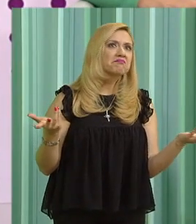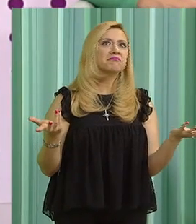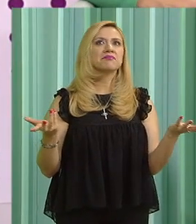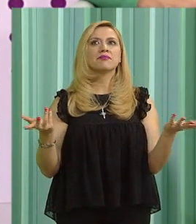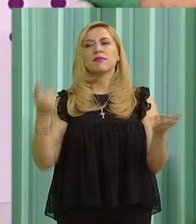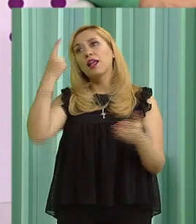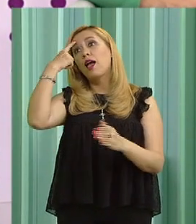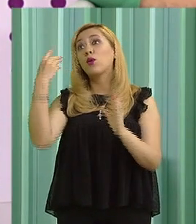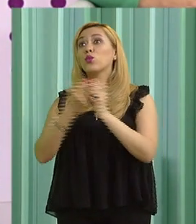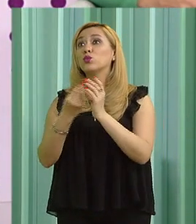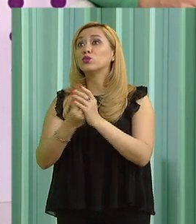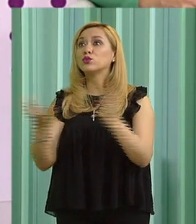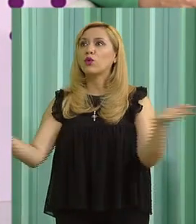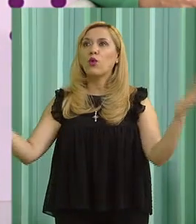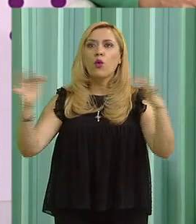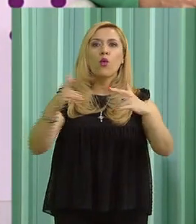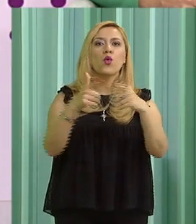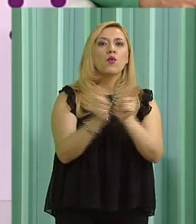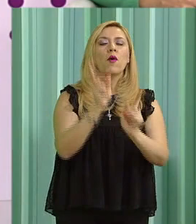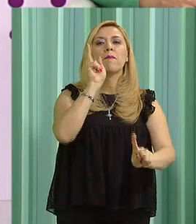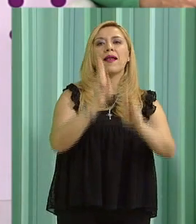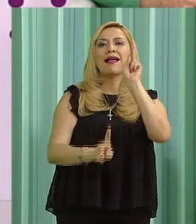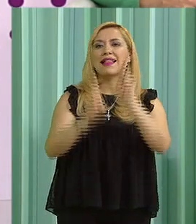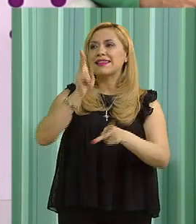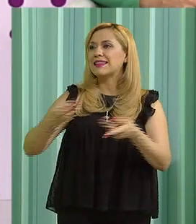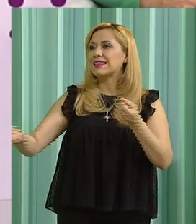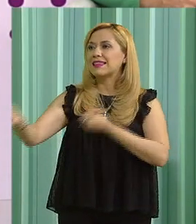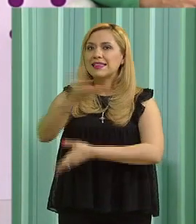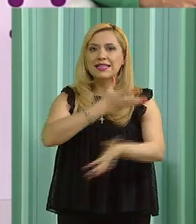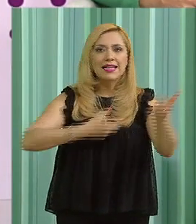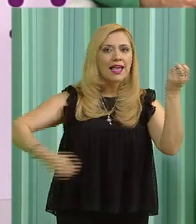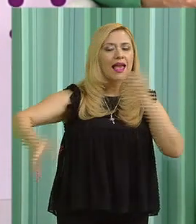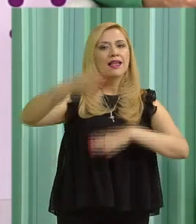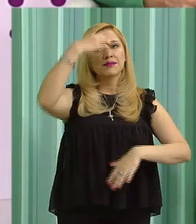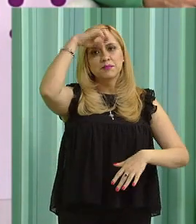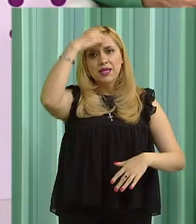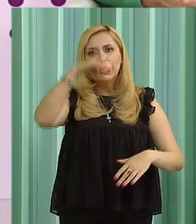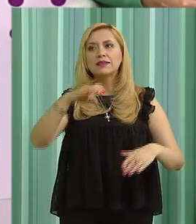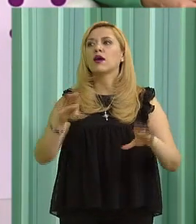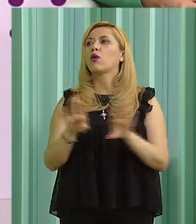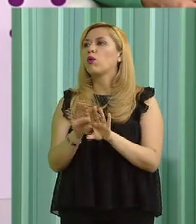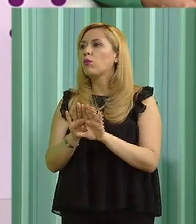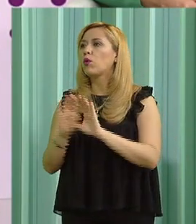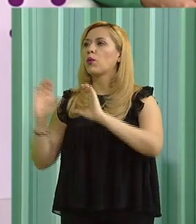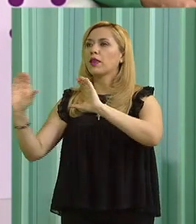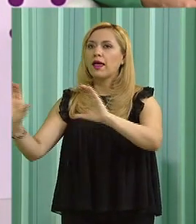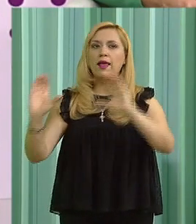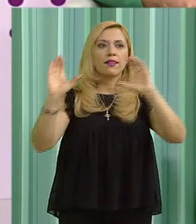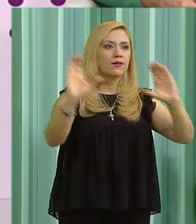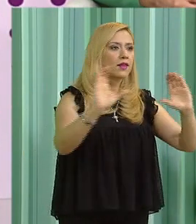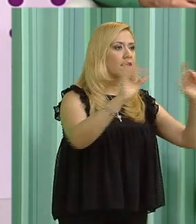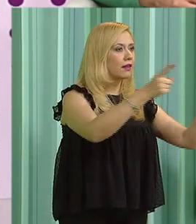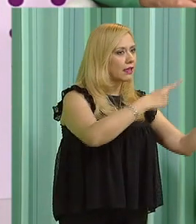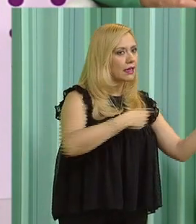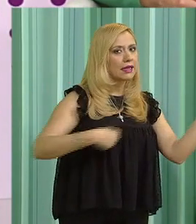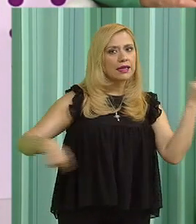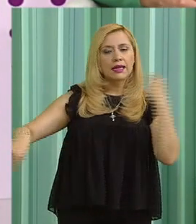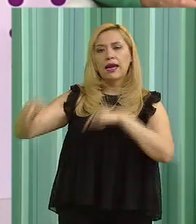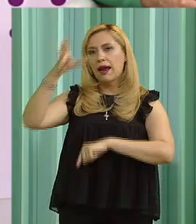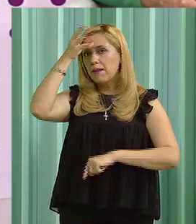Organizando talleres o grupos para cuidar, o que los cuidadores aprendan a cuidarse,